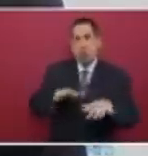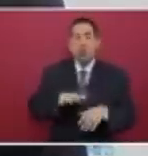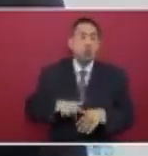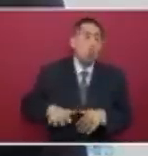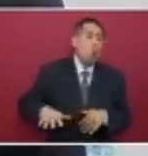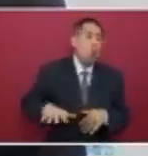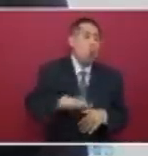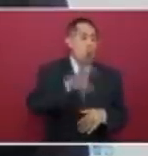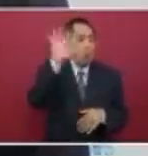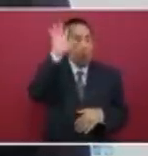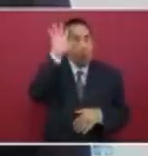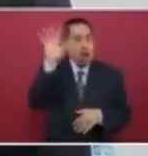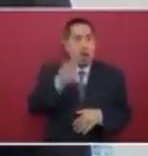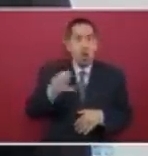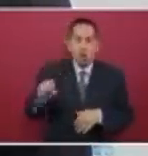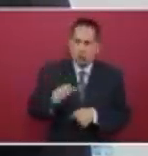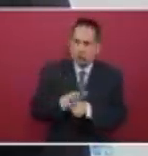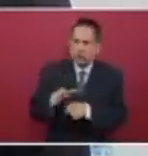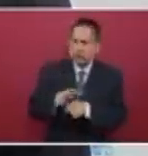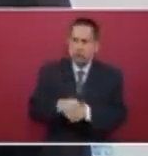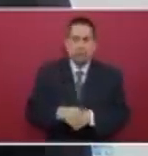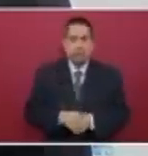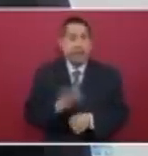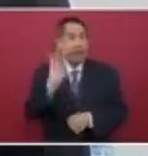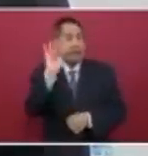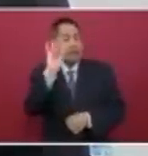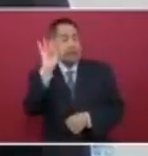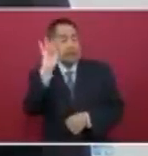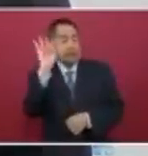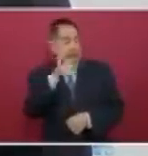si esta planta no opera